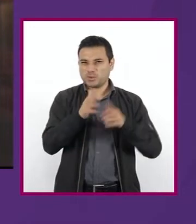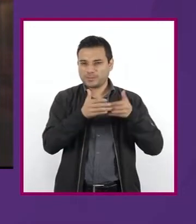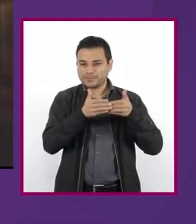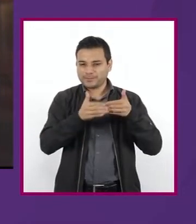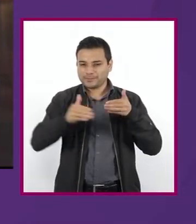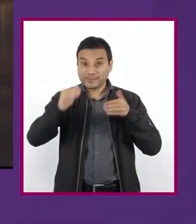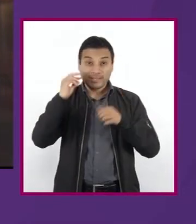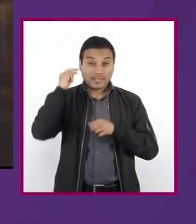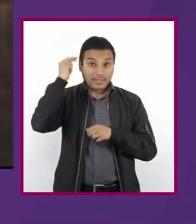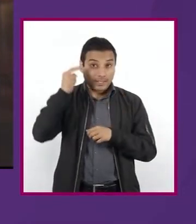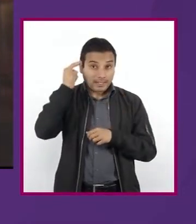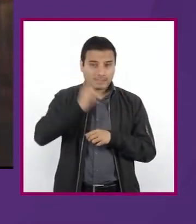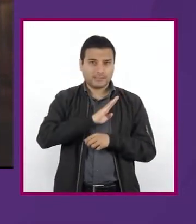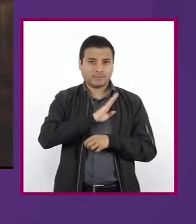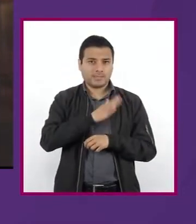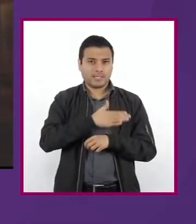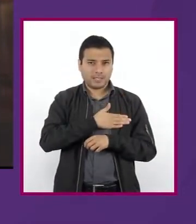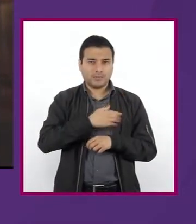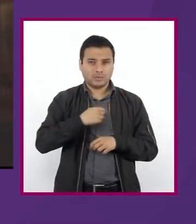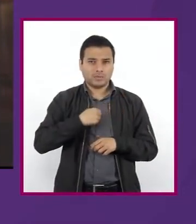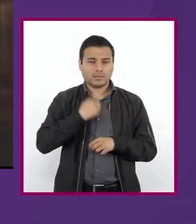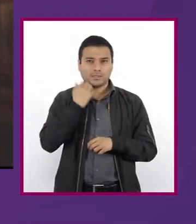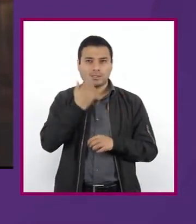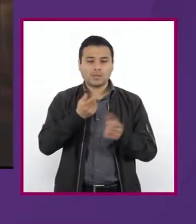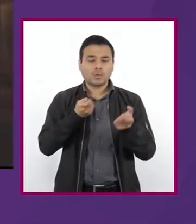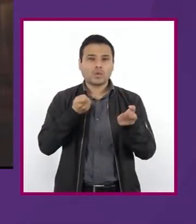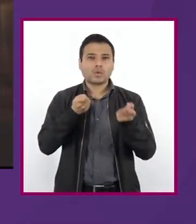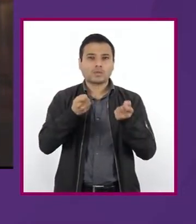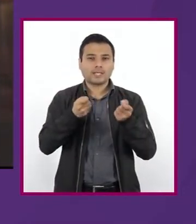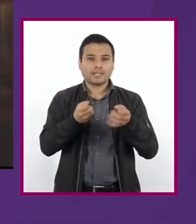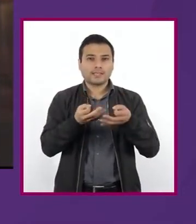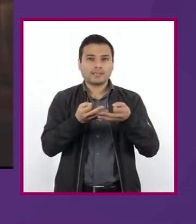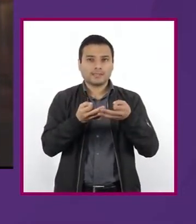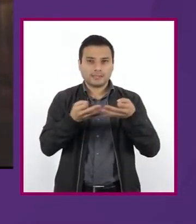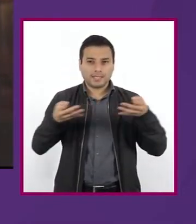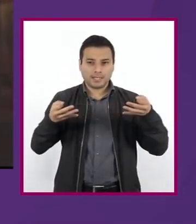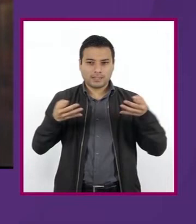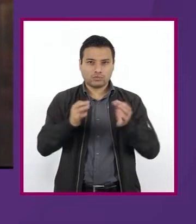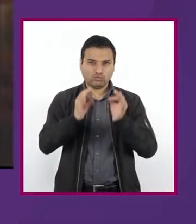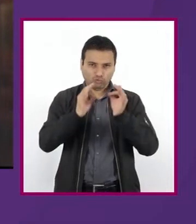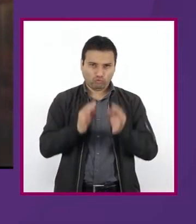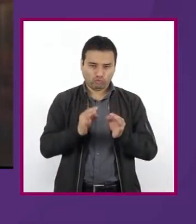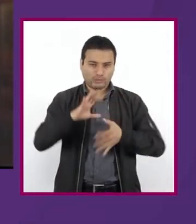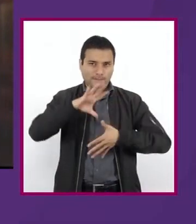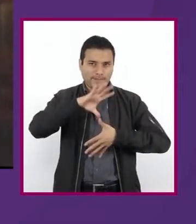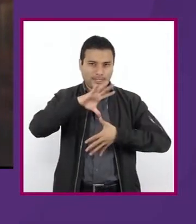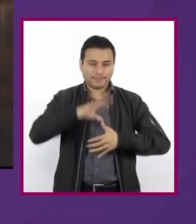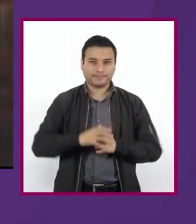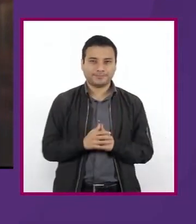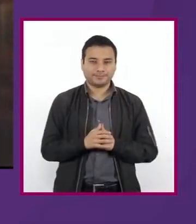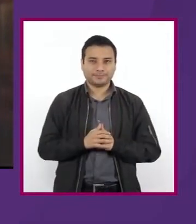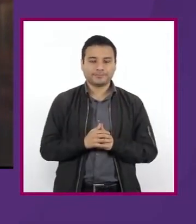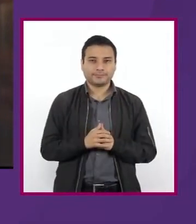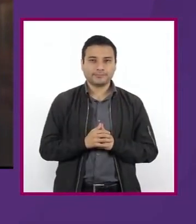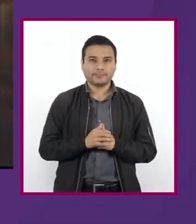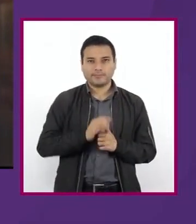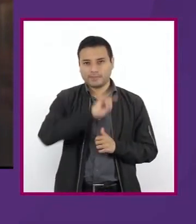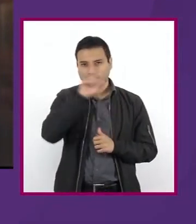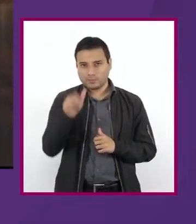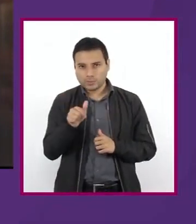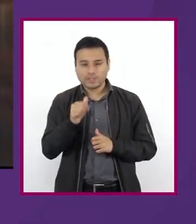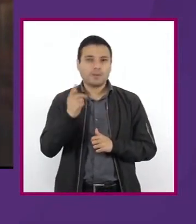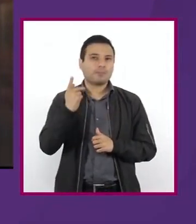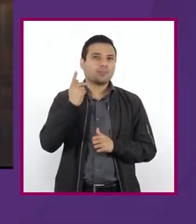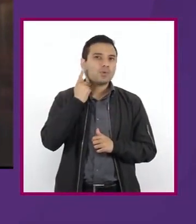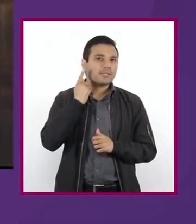corona asume el control o intenta asumir el control de sus territorios, de sus posiciones americanas y modifica la estructura